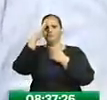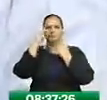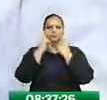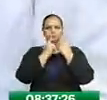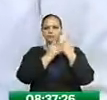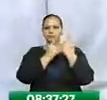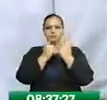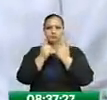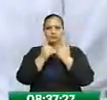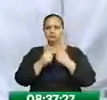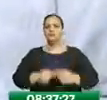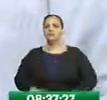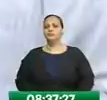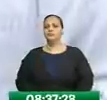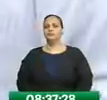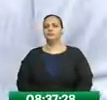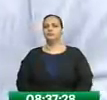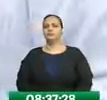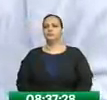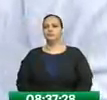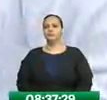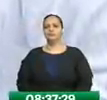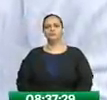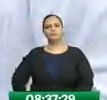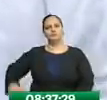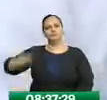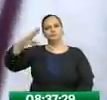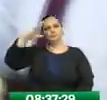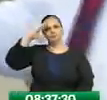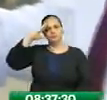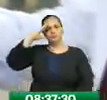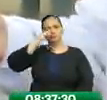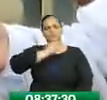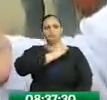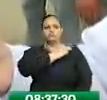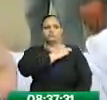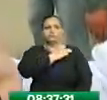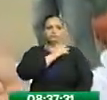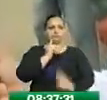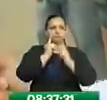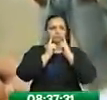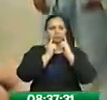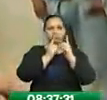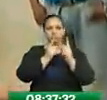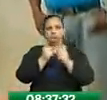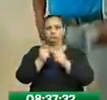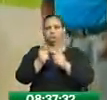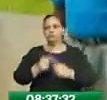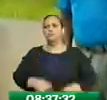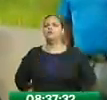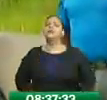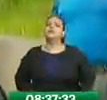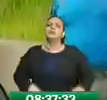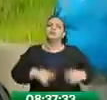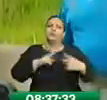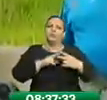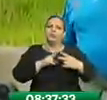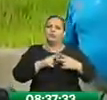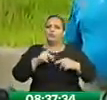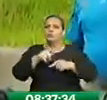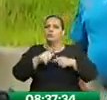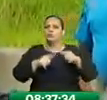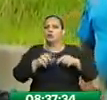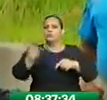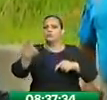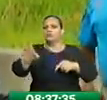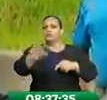¿Qué disposición tienen los militares en ese aspecto? Bien, nosotros al momento todavía mantenemos los puntos fijos a lo largo de